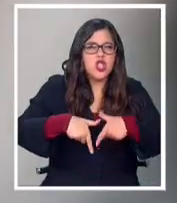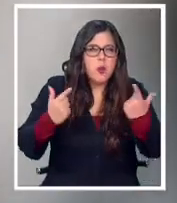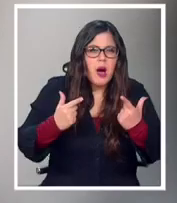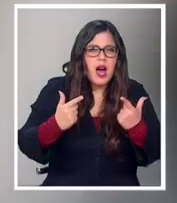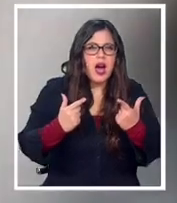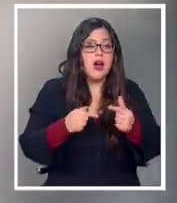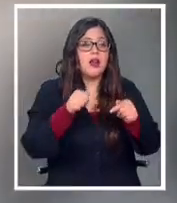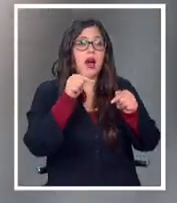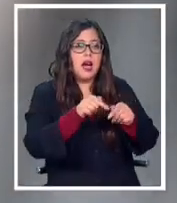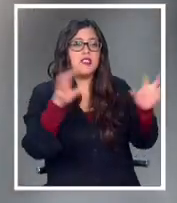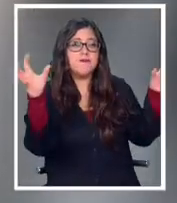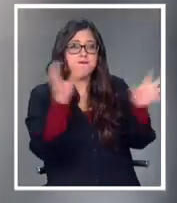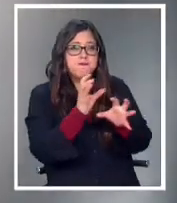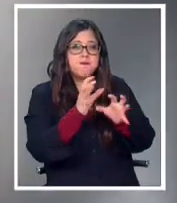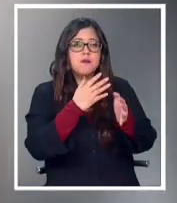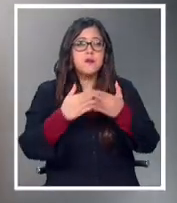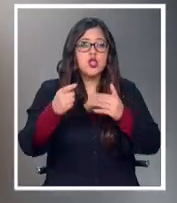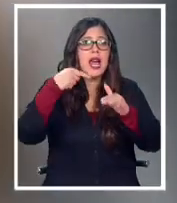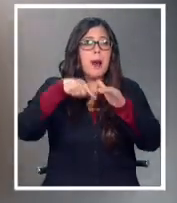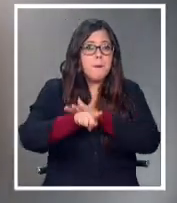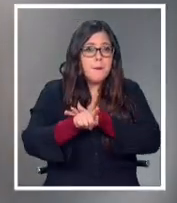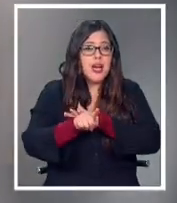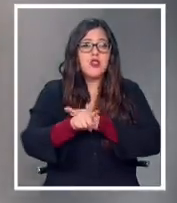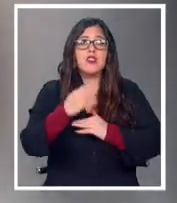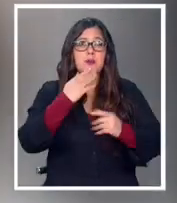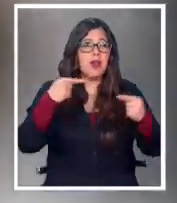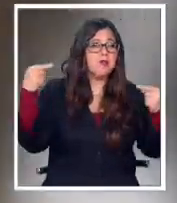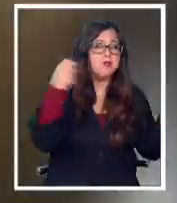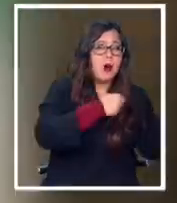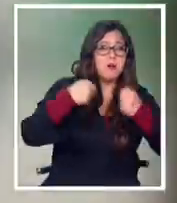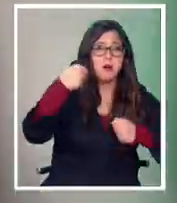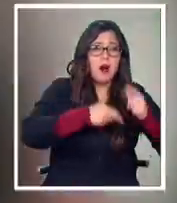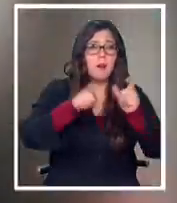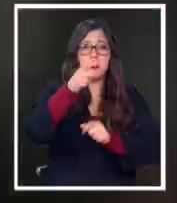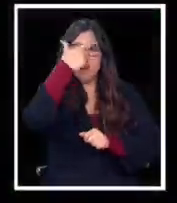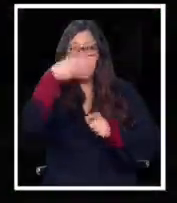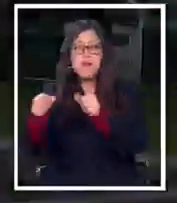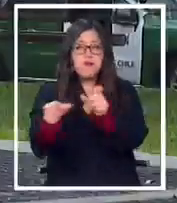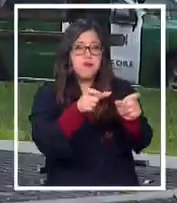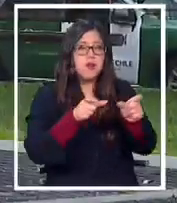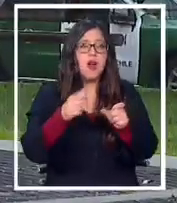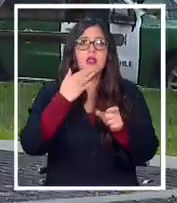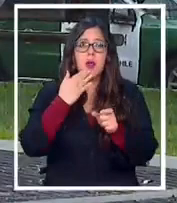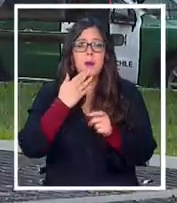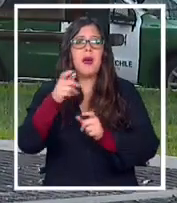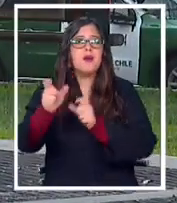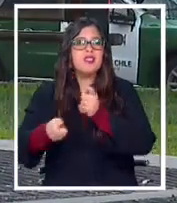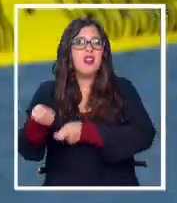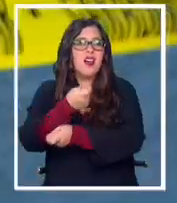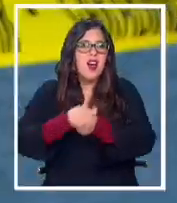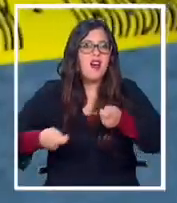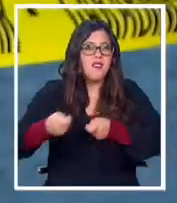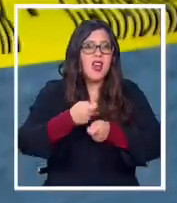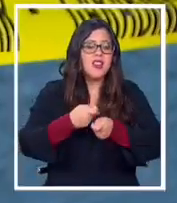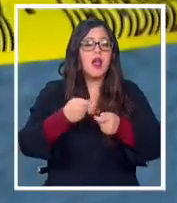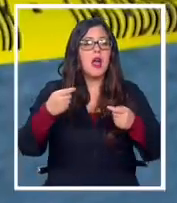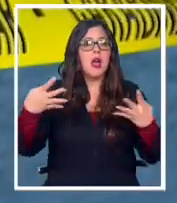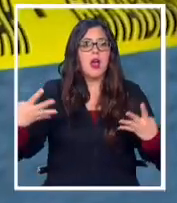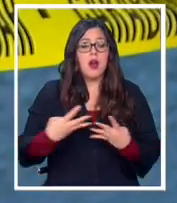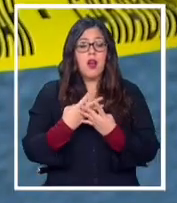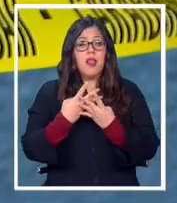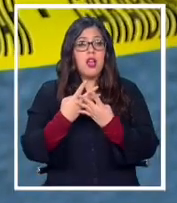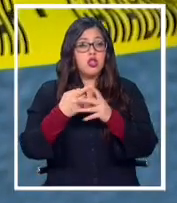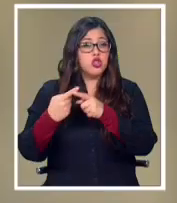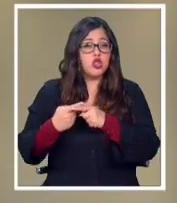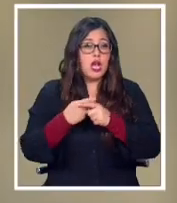Una violenta jornada se registró en el metro. Además de peleas entre vigilantes y vendedores ambulantes, en redes sociales surgía la